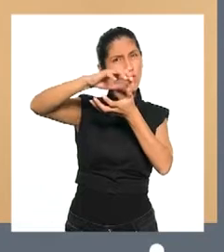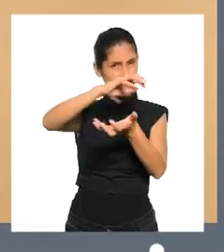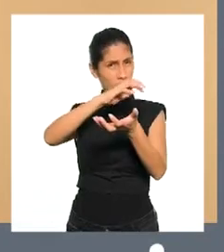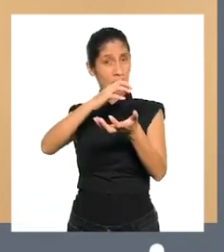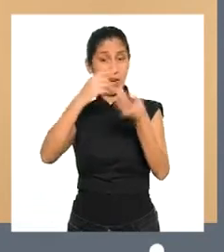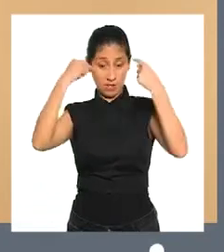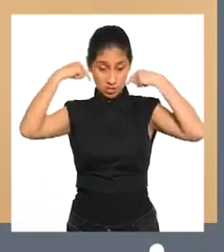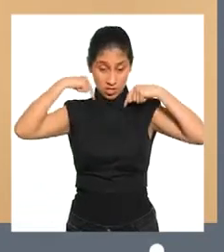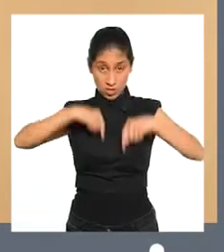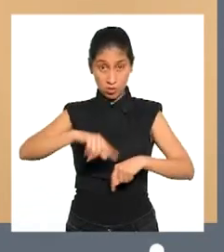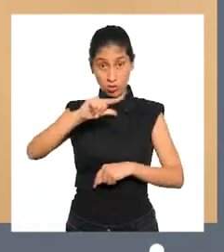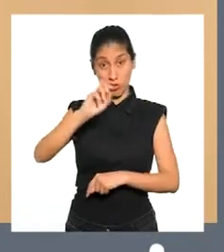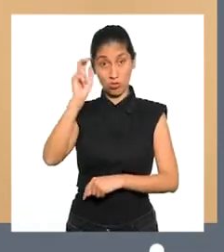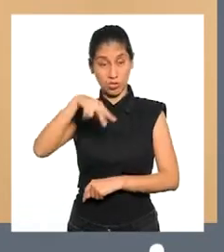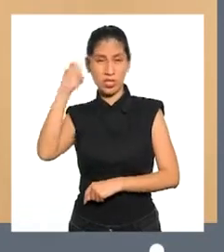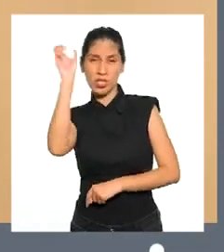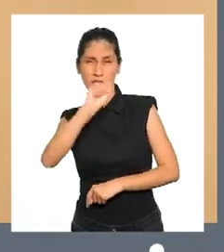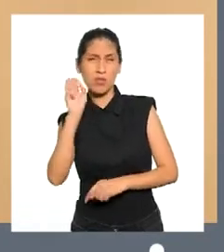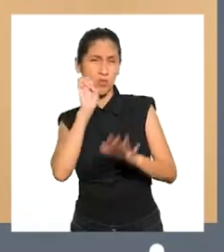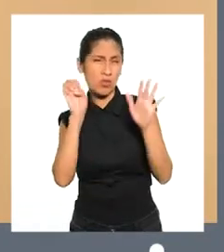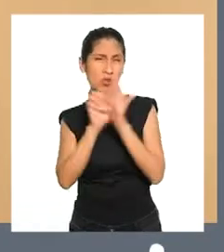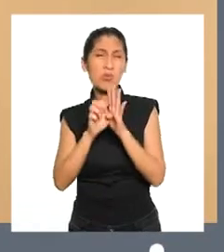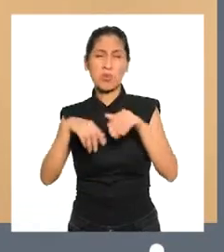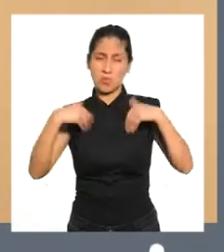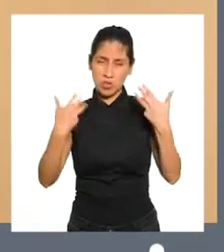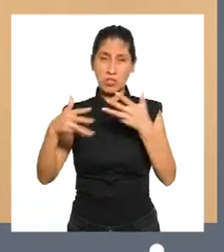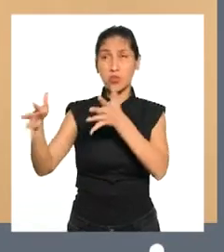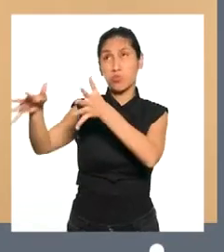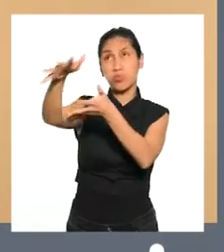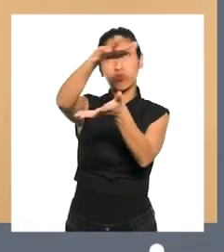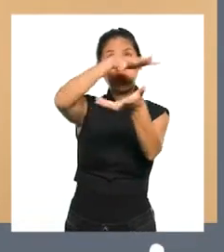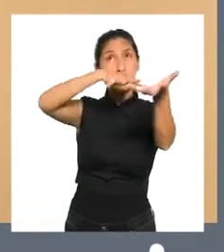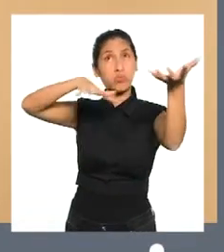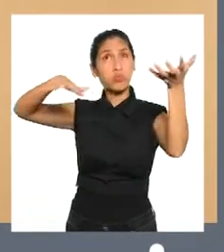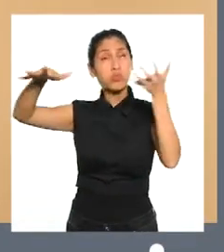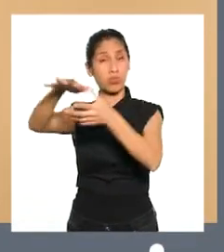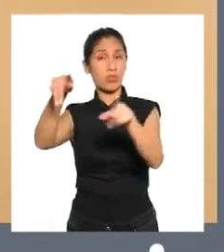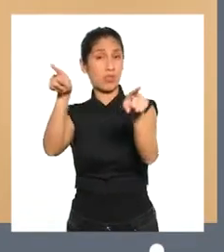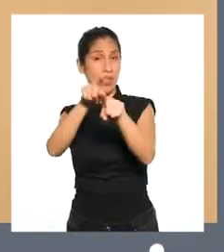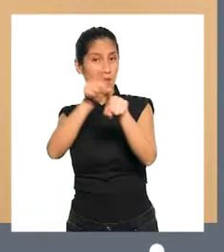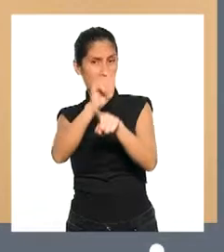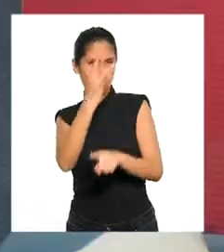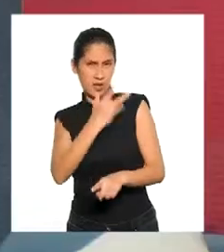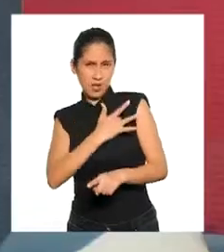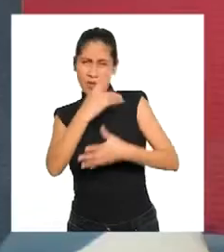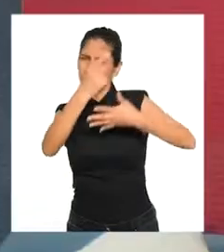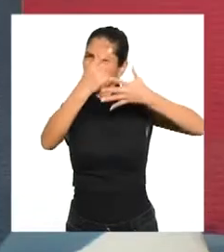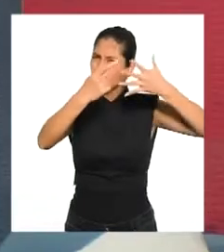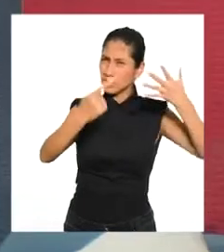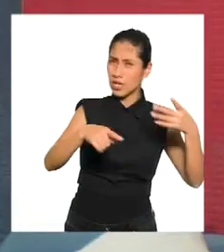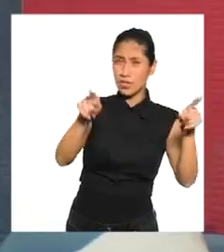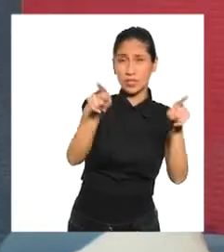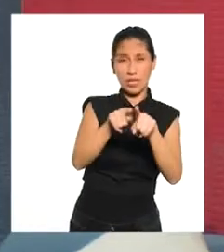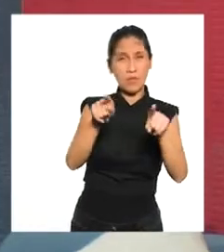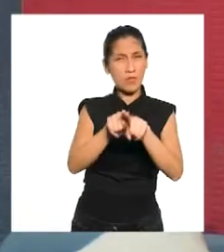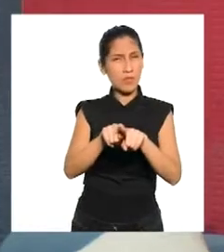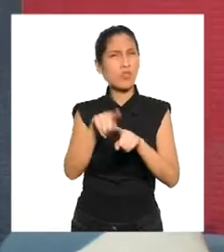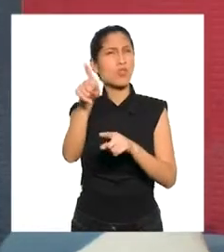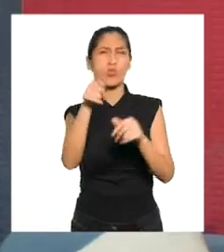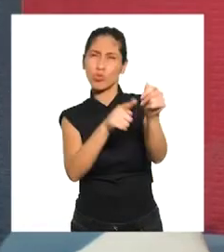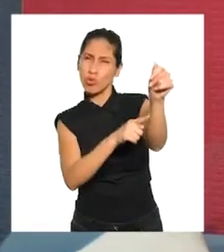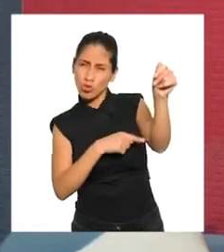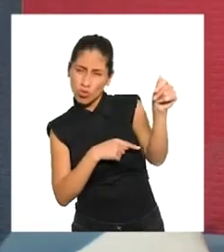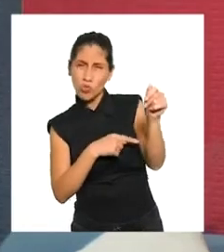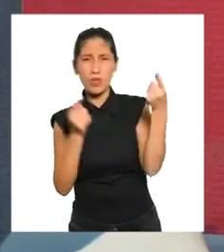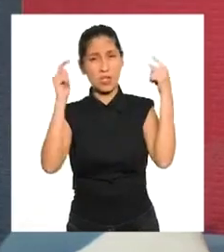factores pueden ser ambientales, emocionales, estilos de vida y hábitos de consumo. ¡Ajá! Por eso,